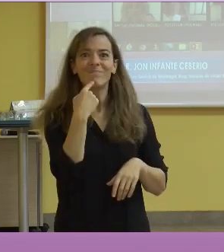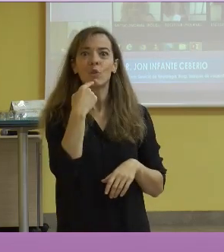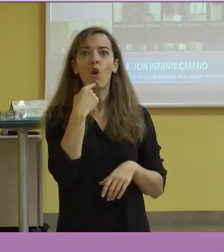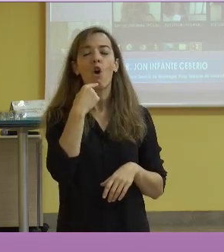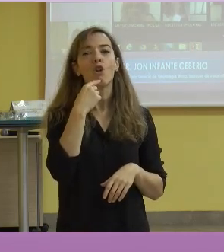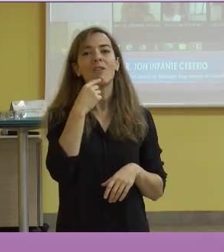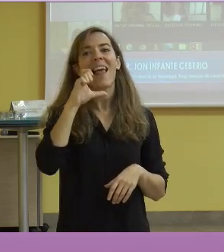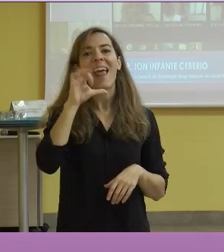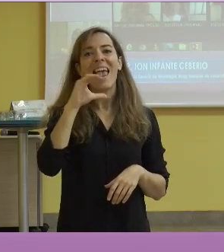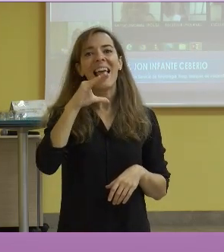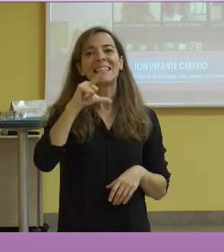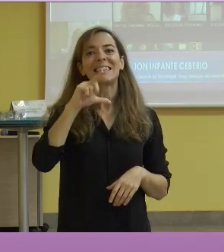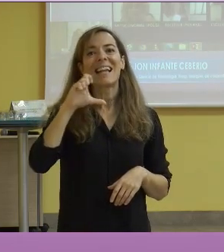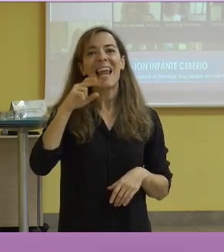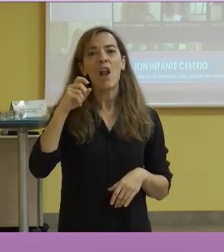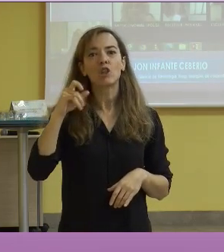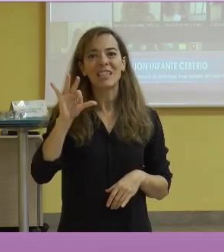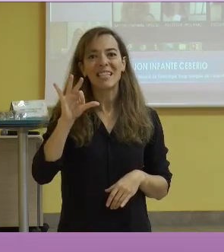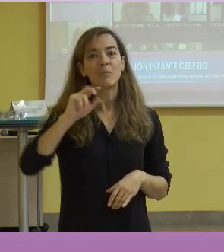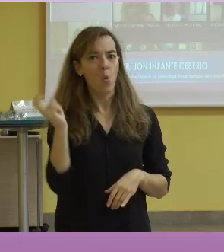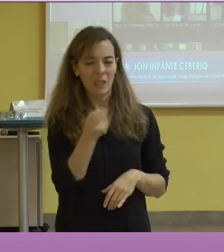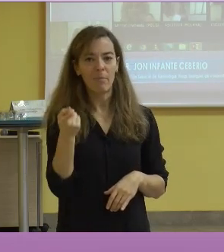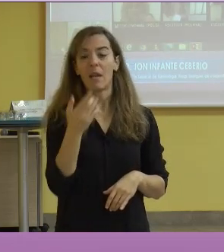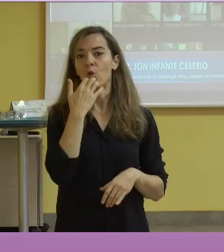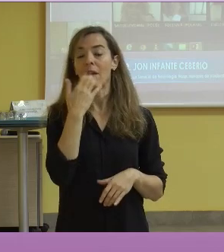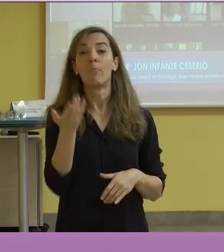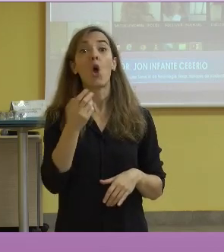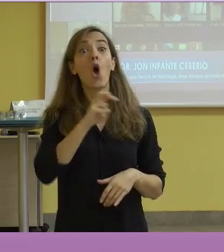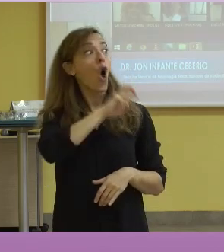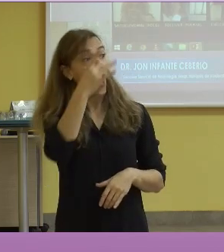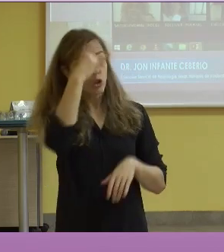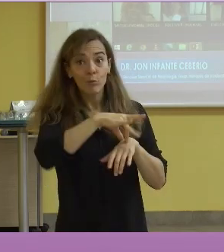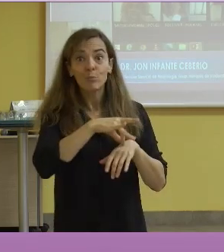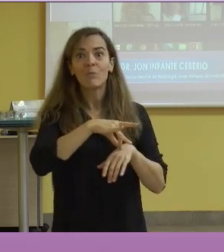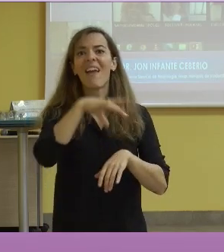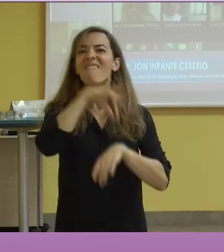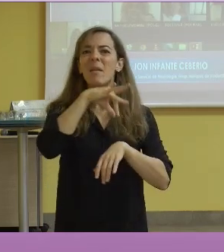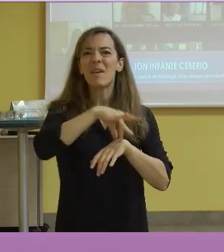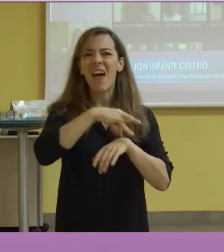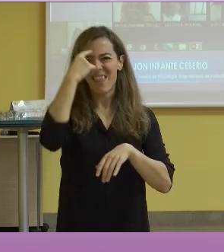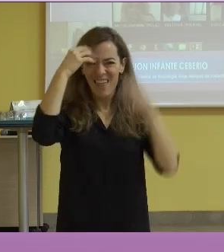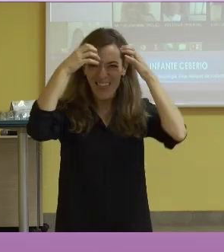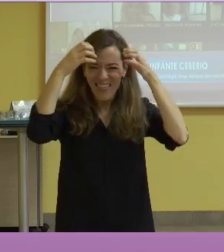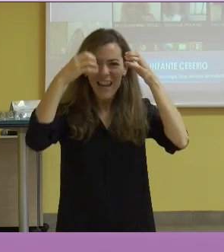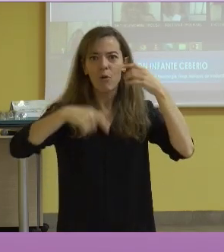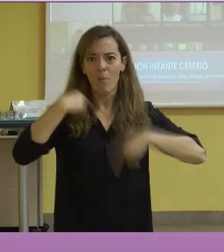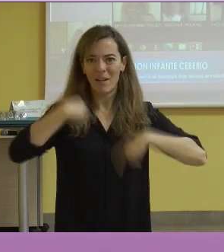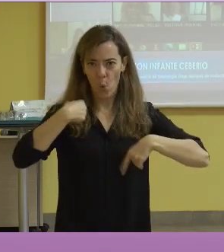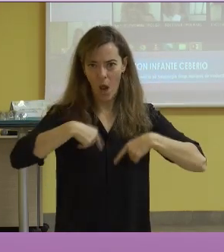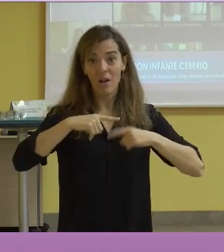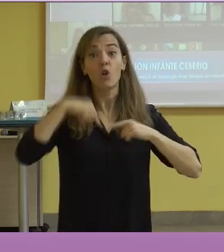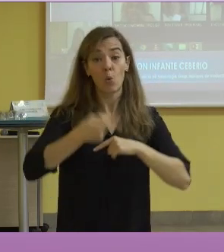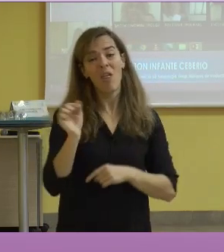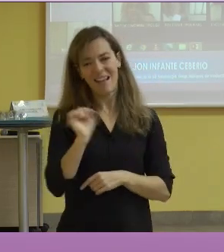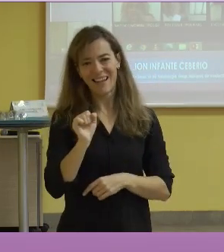que es una enfermedad inflamatoria autoinmune. Hemos visto un paciente con una enfermedad cerebrovascular que se manifiesta con ataxia. Hemos